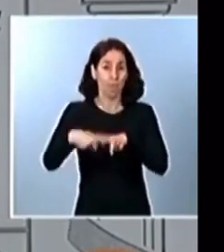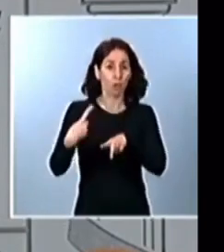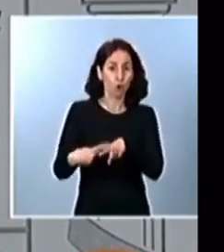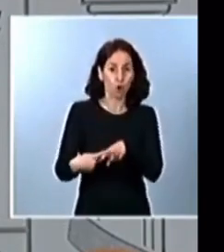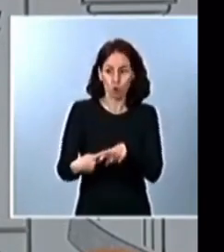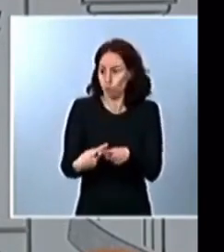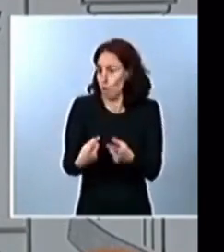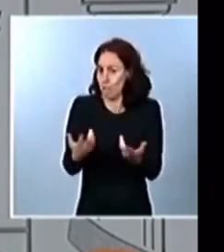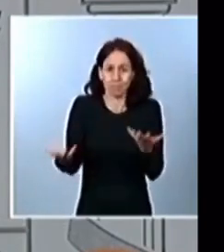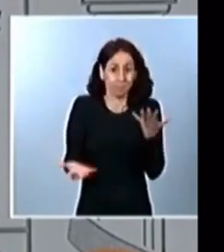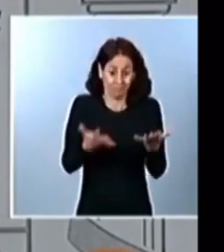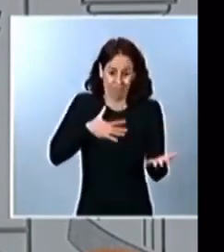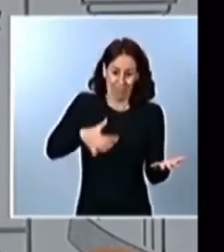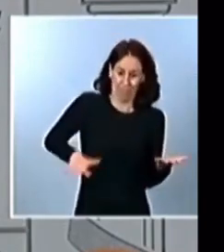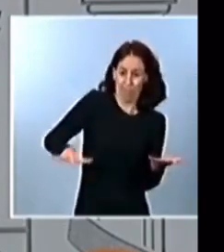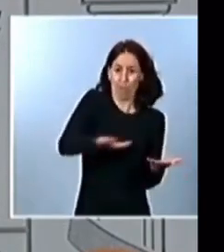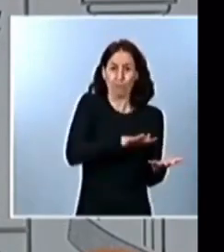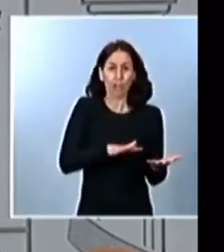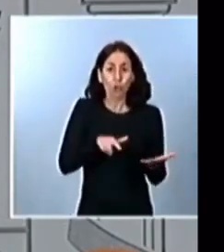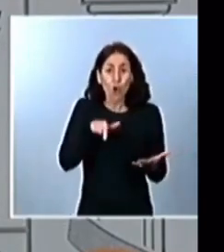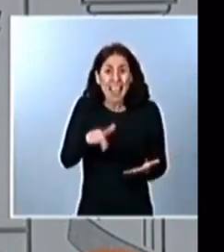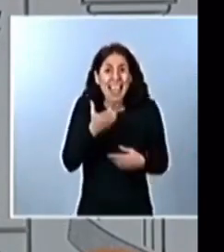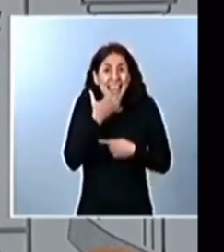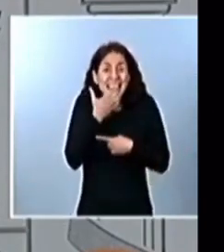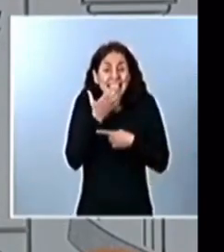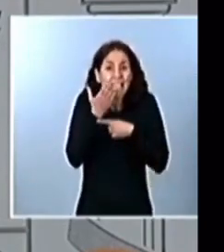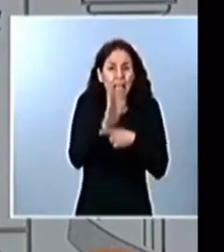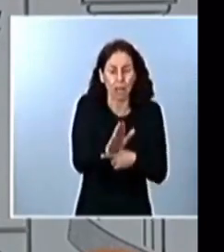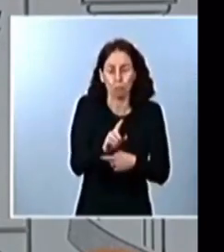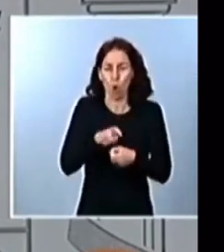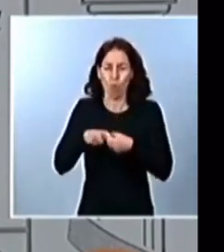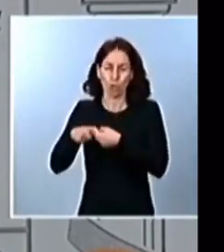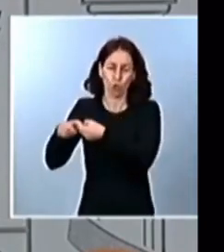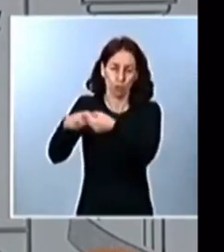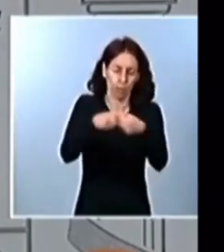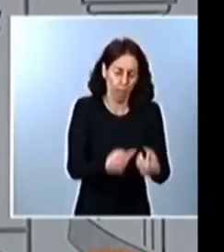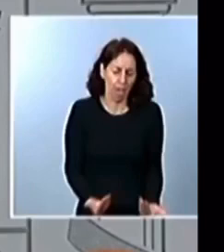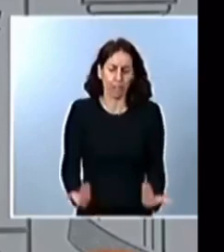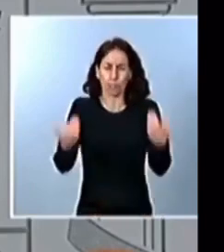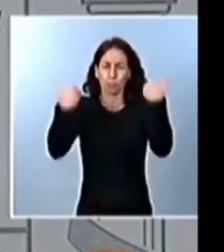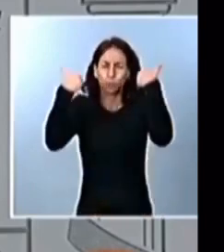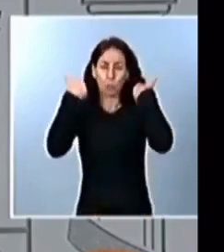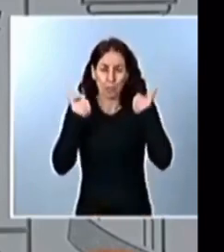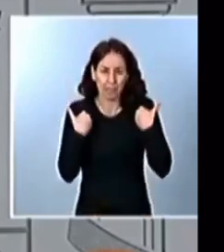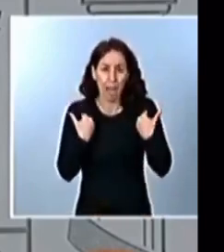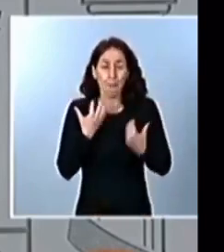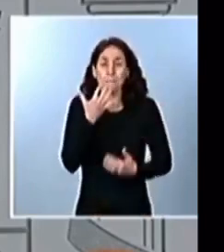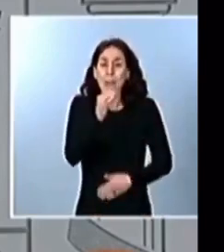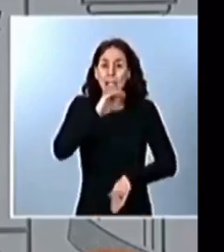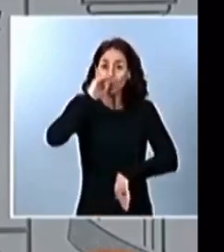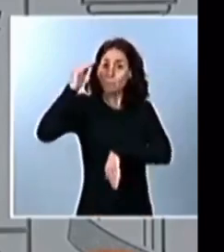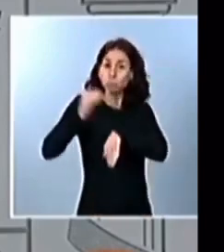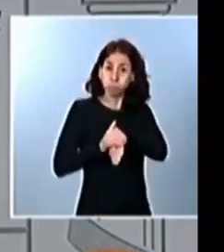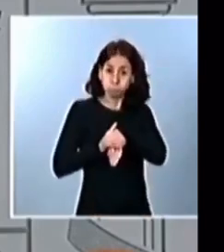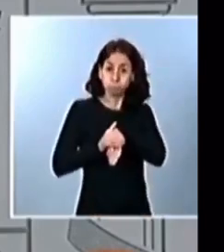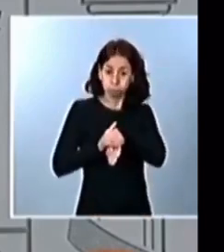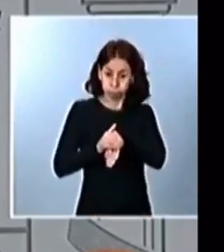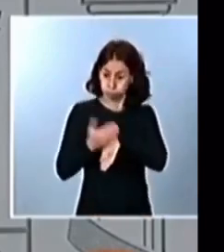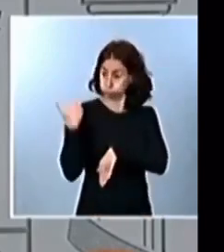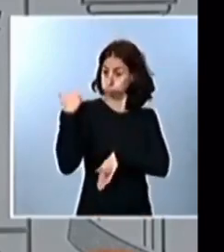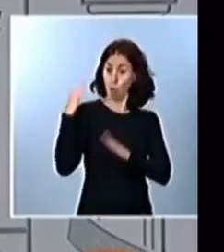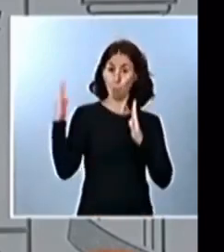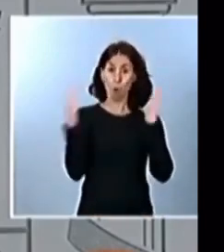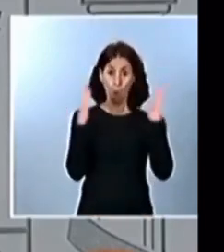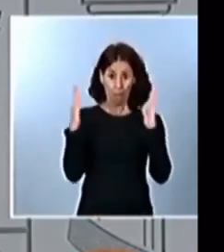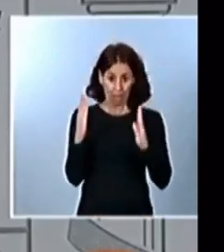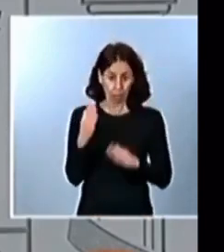barrio. Todo ese ejemplo de solidaridad, de responsabilidad y de disciplina social que tuvimos y que desplegamos en esta primera ola, tenemos que